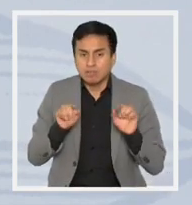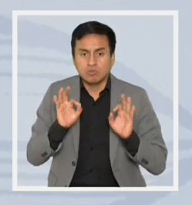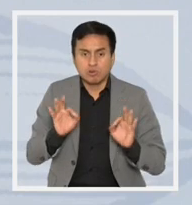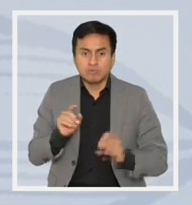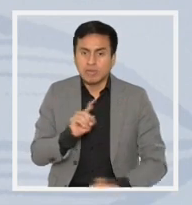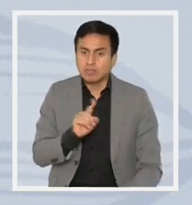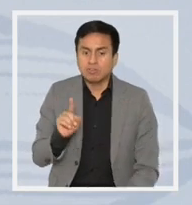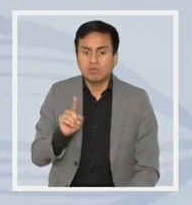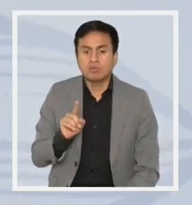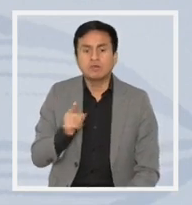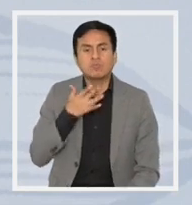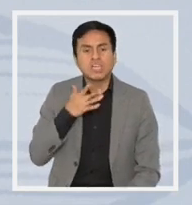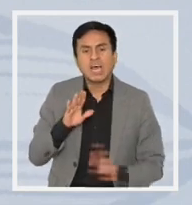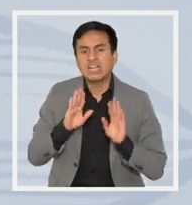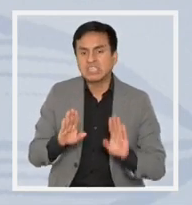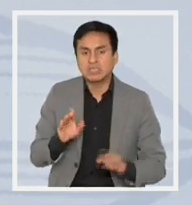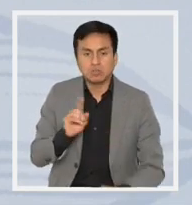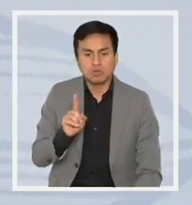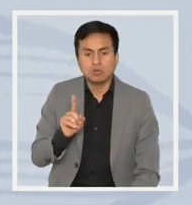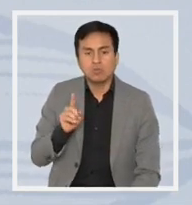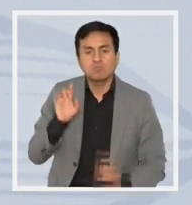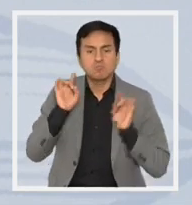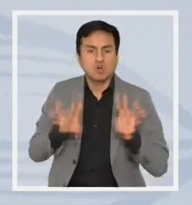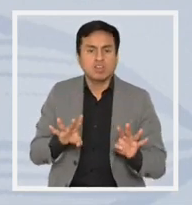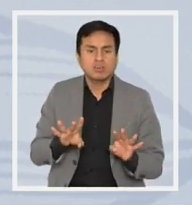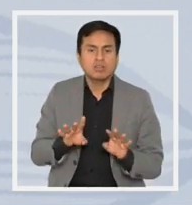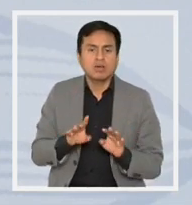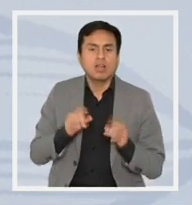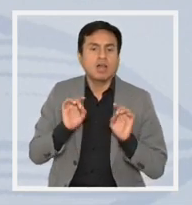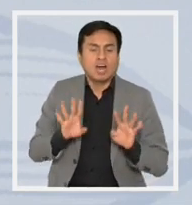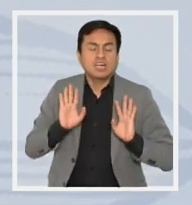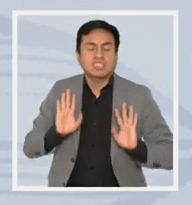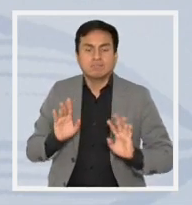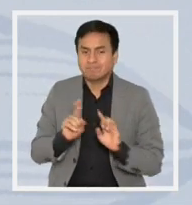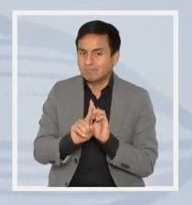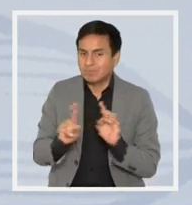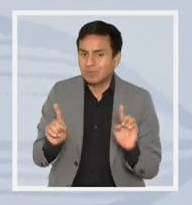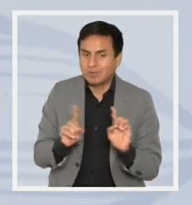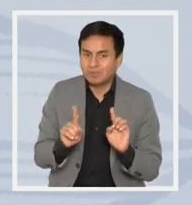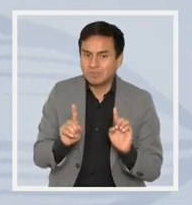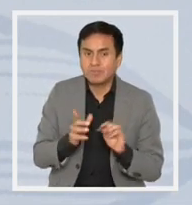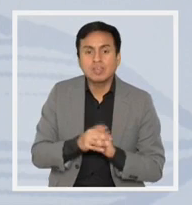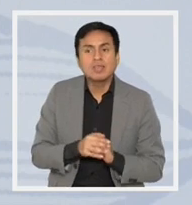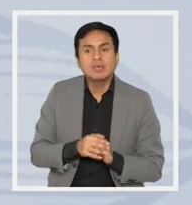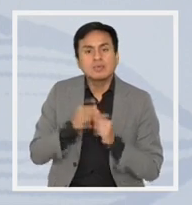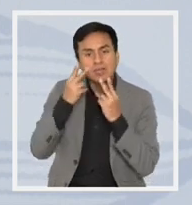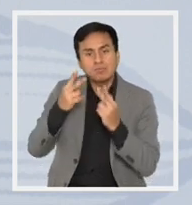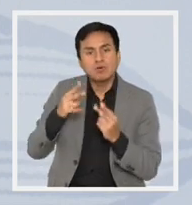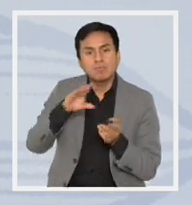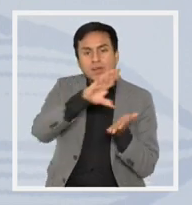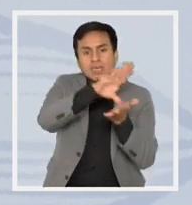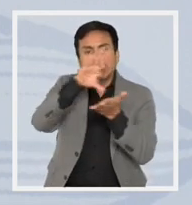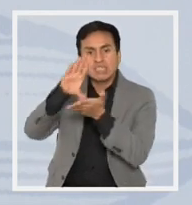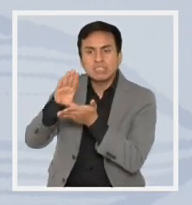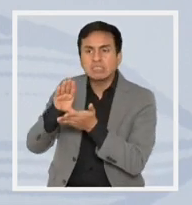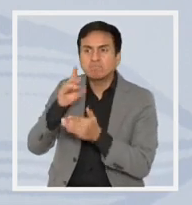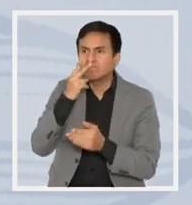normal ni tiene por qué ser así, no es un destino inexorable. Si miramos la experiencia